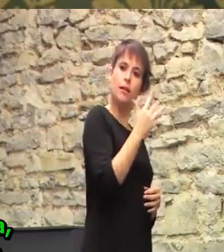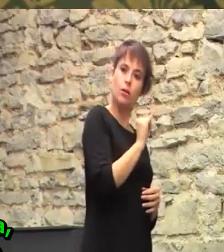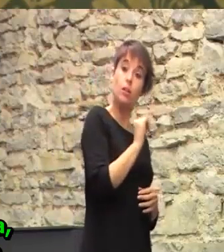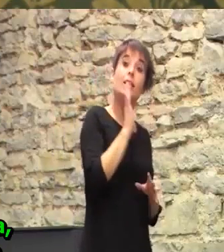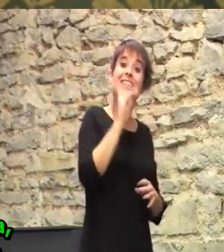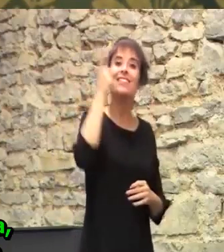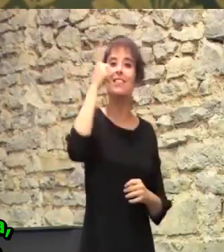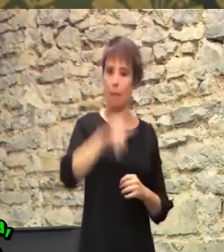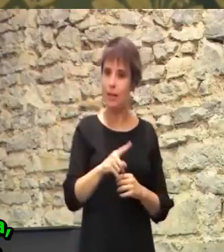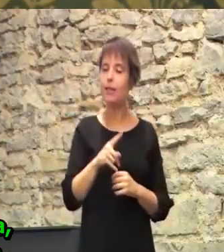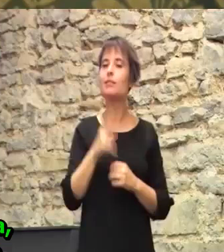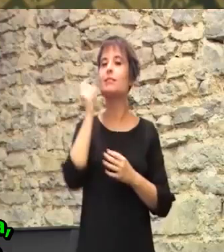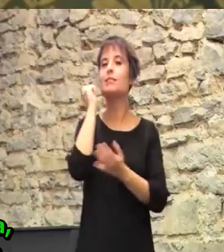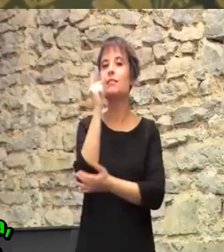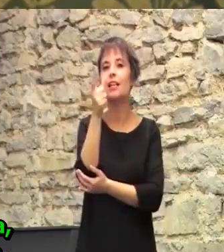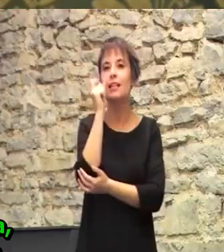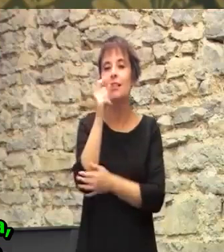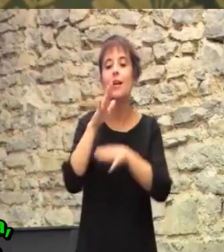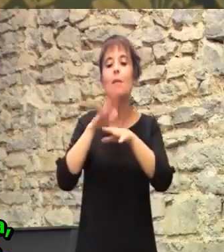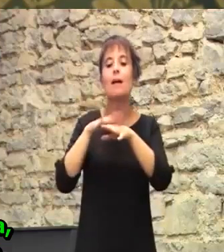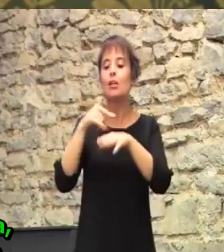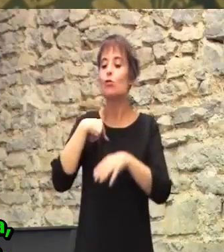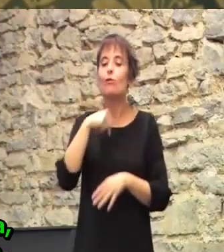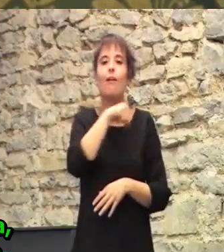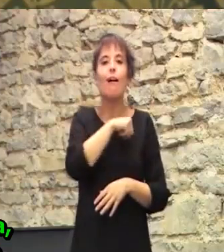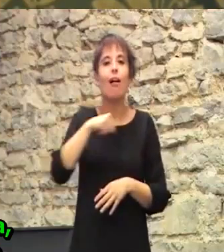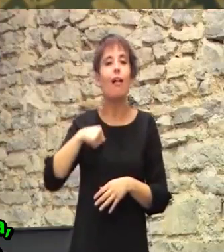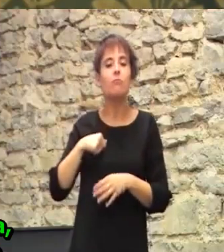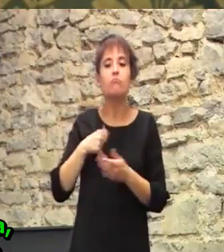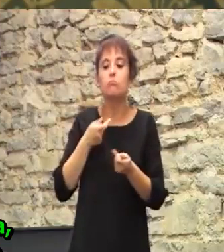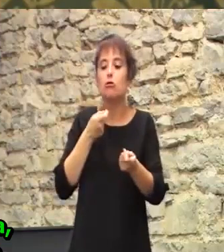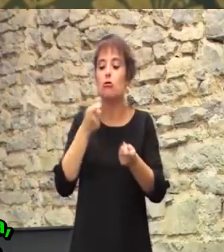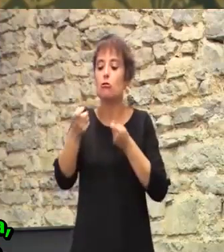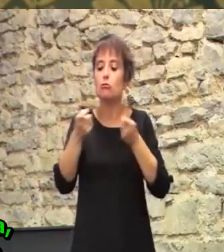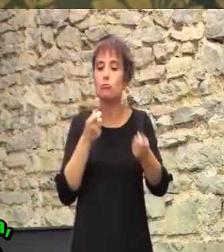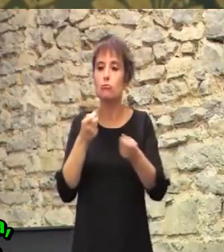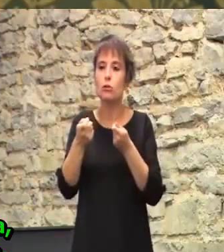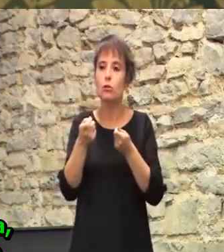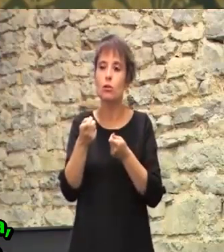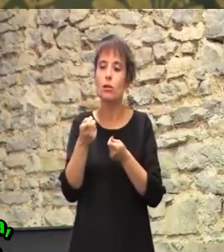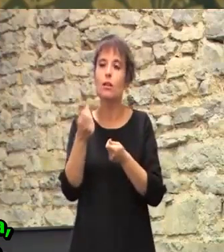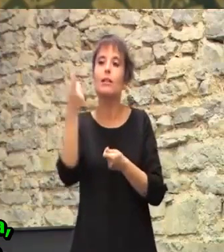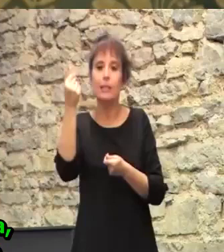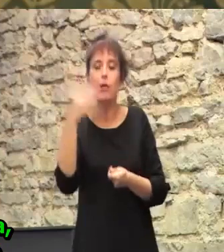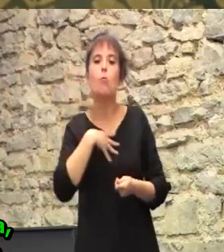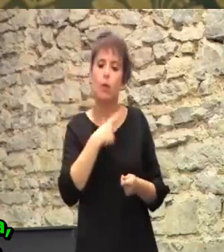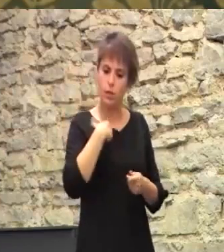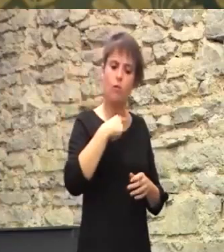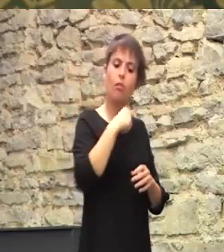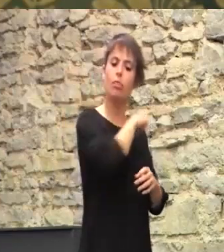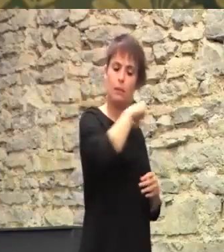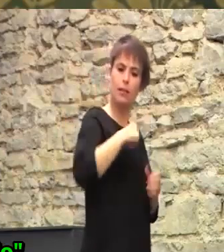incluso para manejarse con autonomía aún teniendo independencia